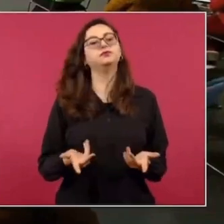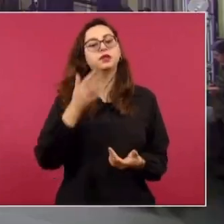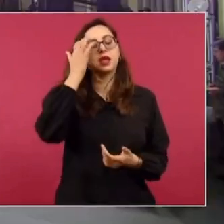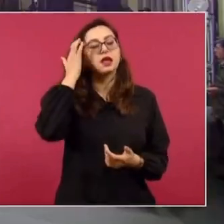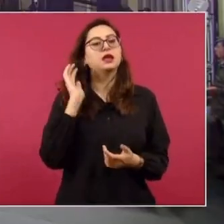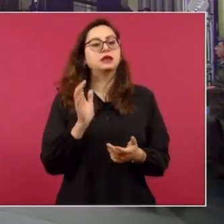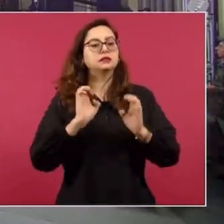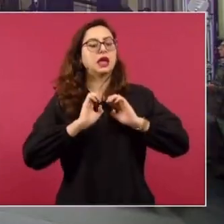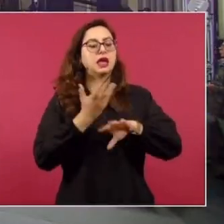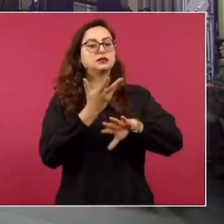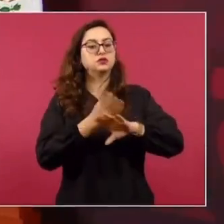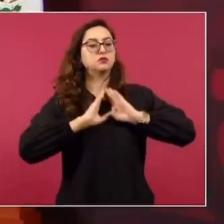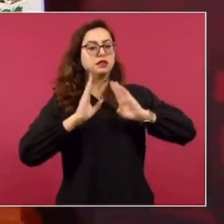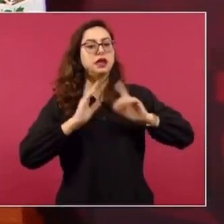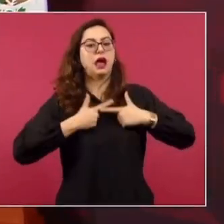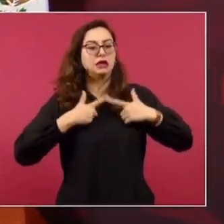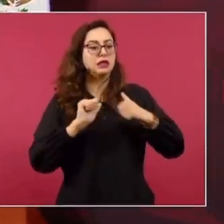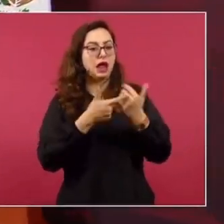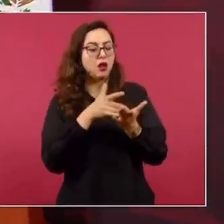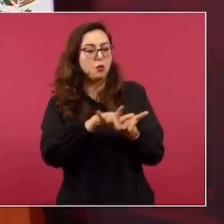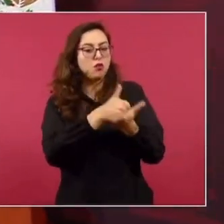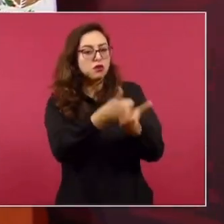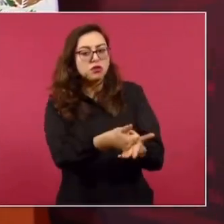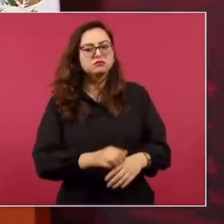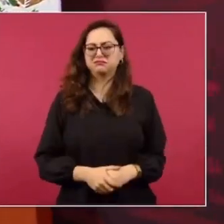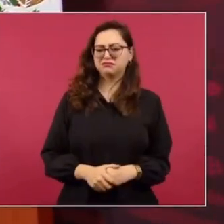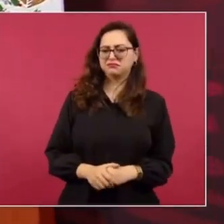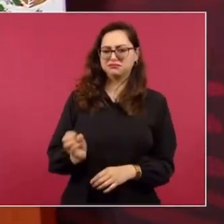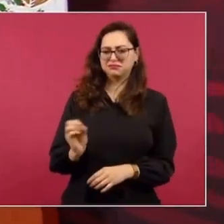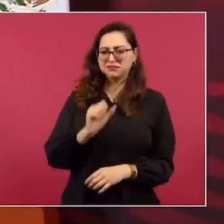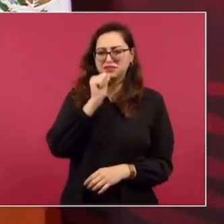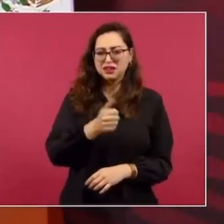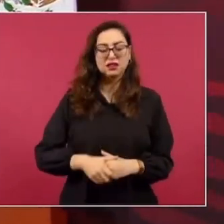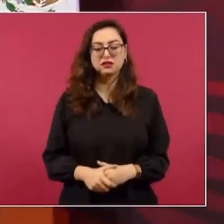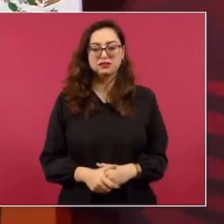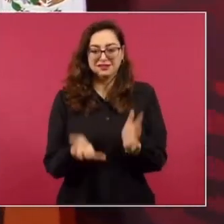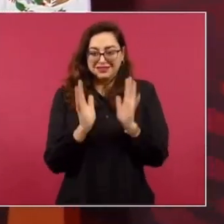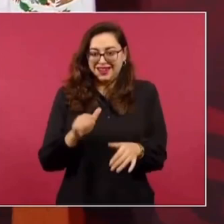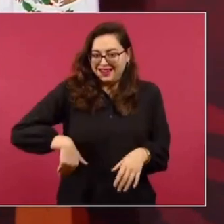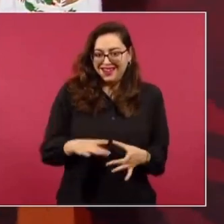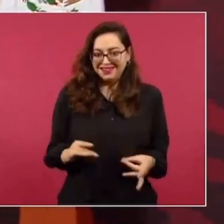corporación o agencia de Estados Unidos? No. No. ¿Alguna intervención? No. No, ya les expliqué. Esta es una